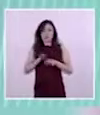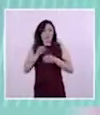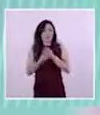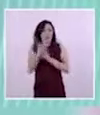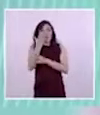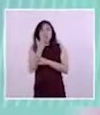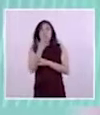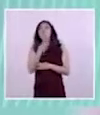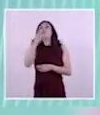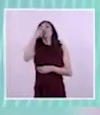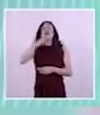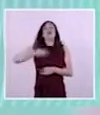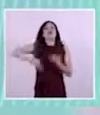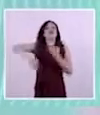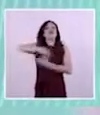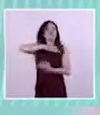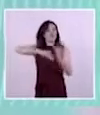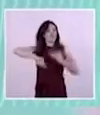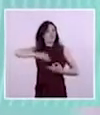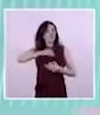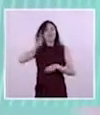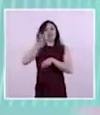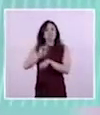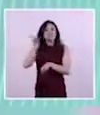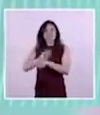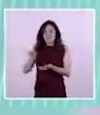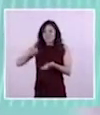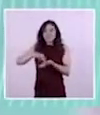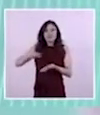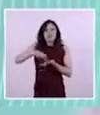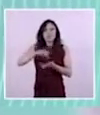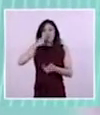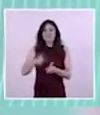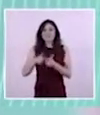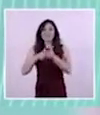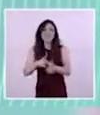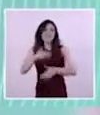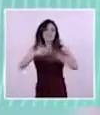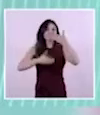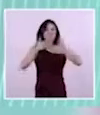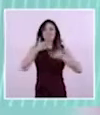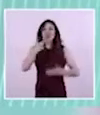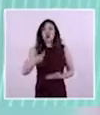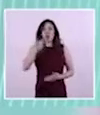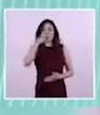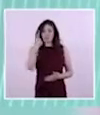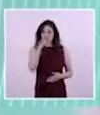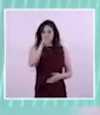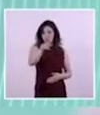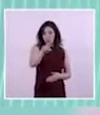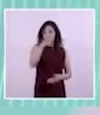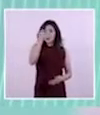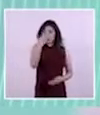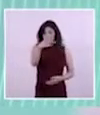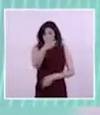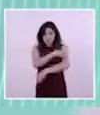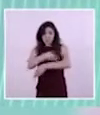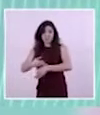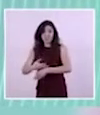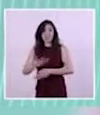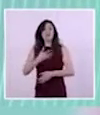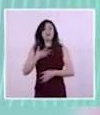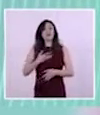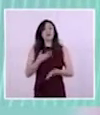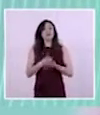donde nos levantamos todos los días con la motivación de seguir siendo mejores para que tú y tu familia tengan